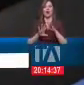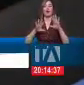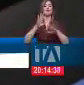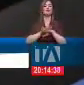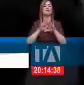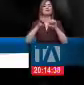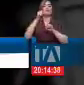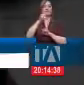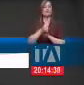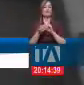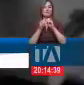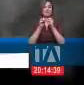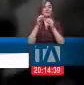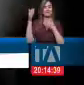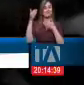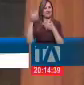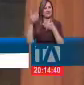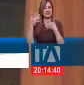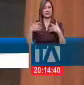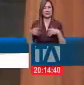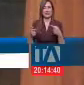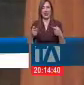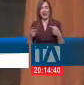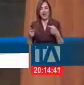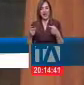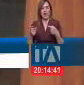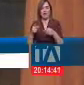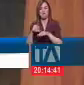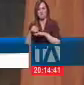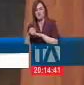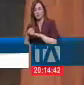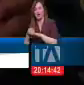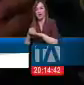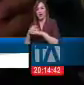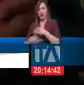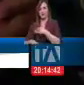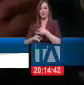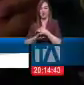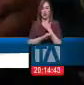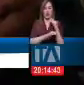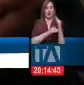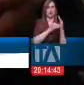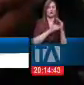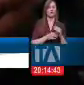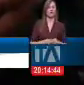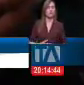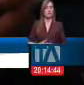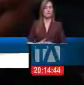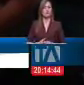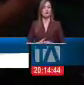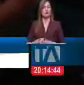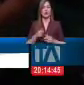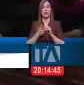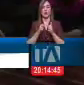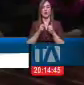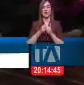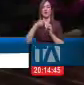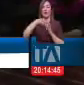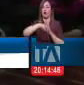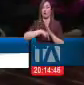violación divide a las bancadas legislativas, pues hay quienes están a favor y en contra del tema, pese a que esa no es la discusión de fondo